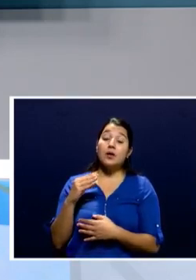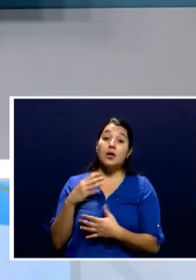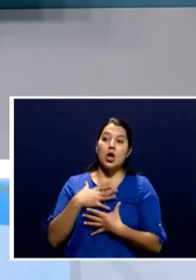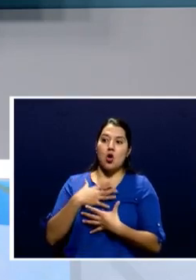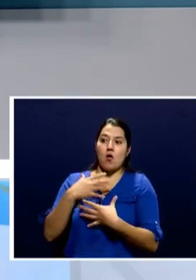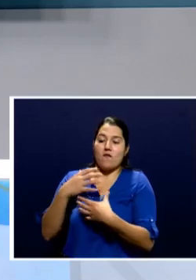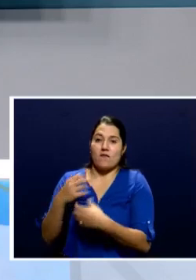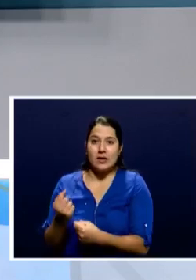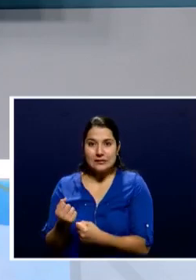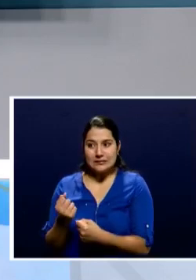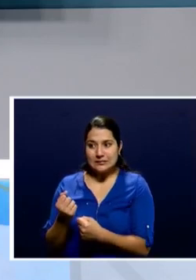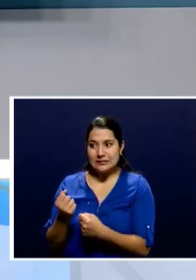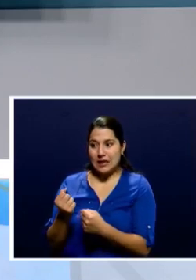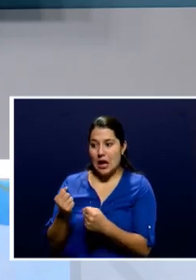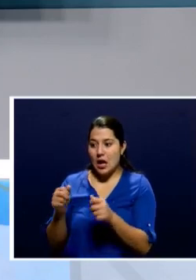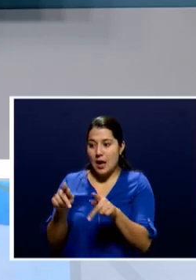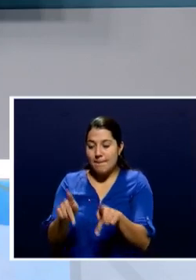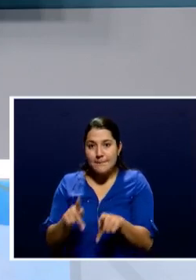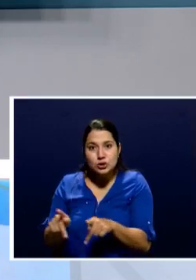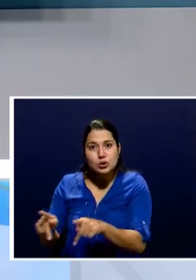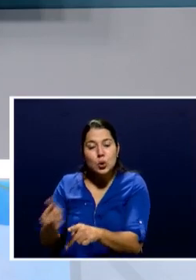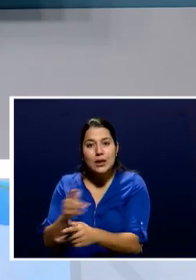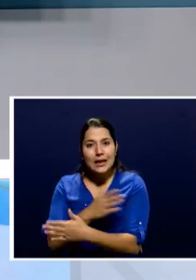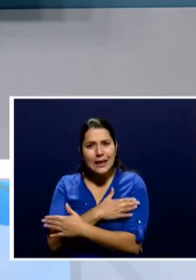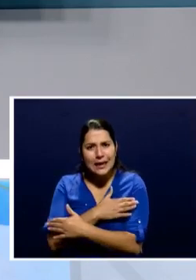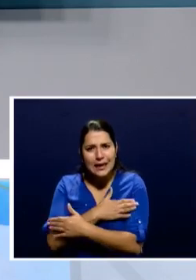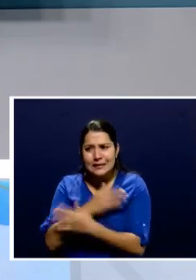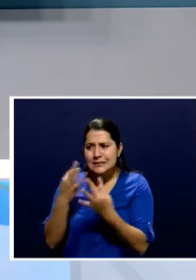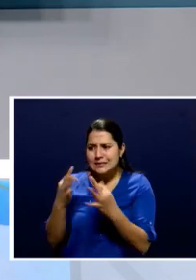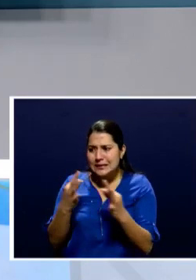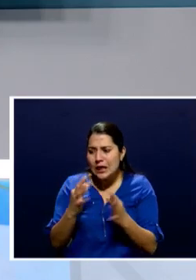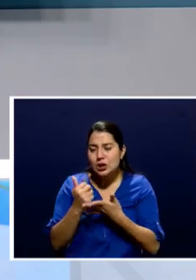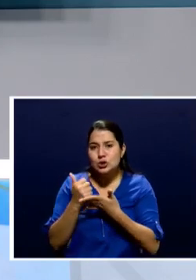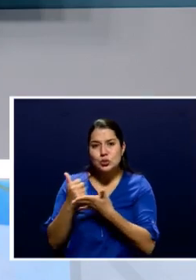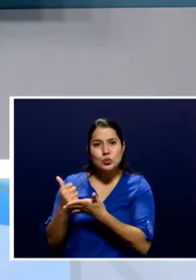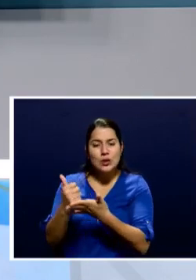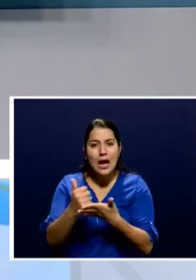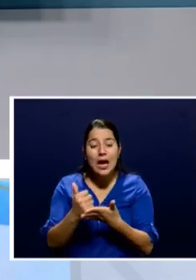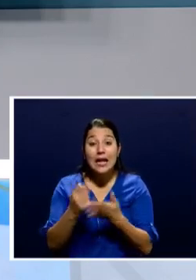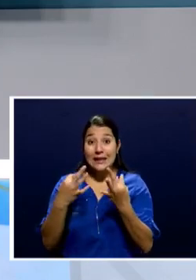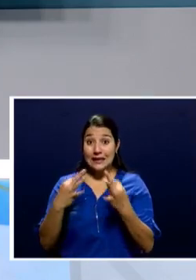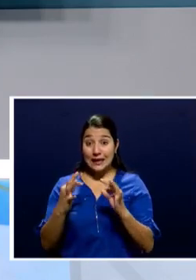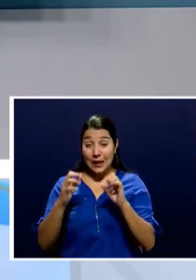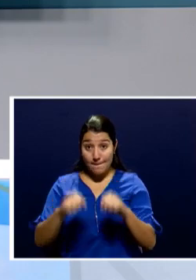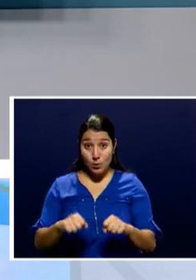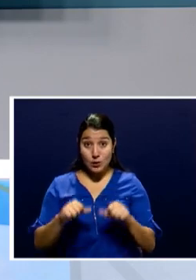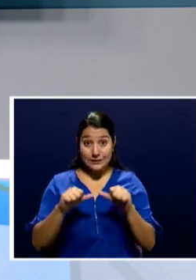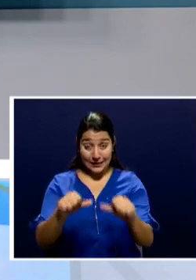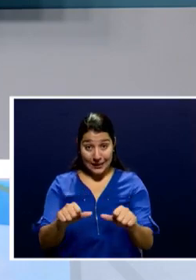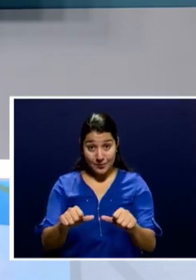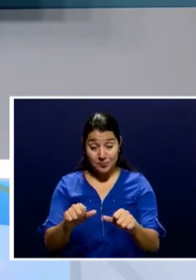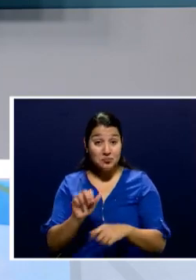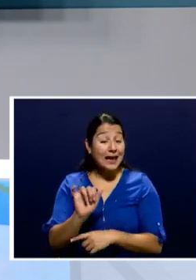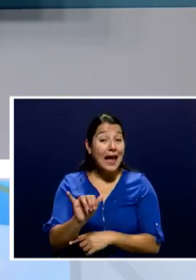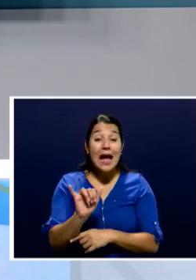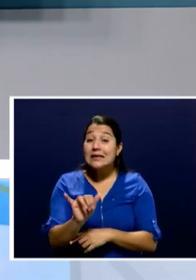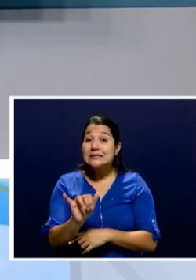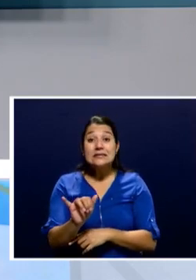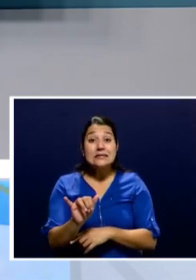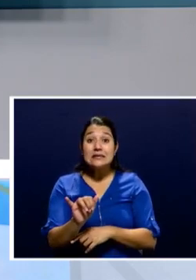afectos, a la gente que queremos, tratando de ayudarlos, tratando de seguir adelante. Así viven